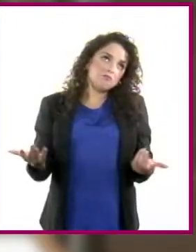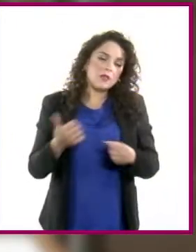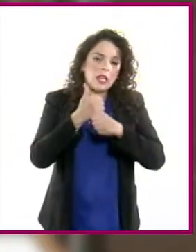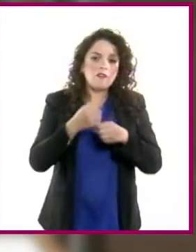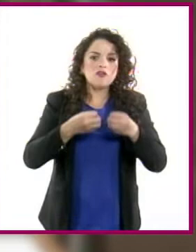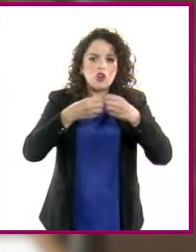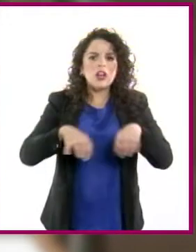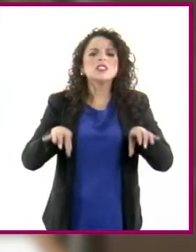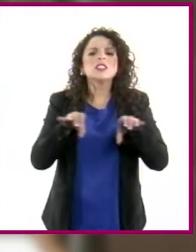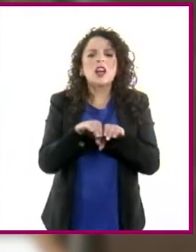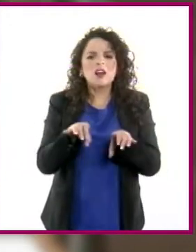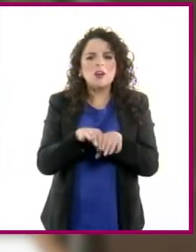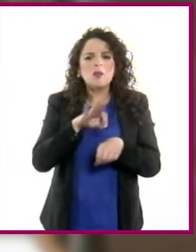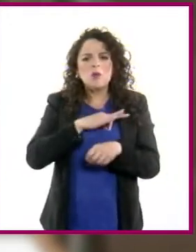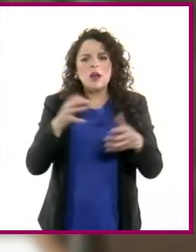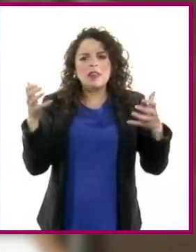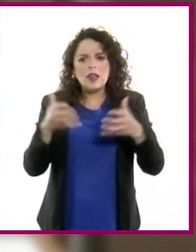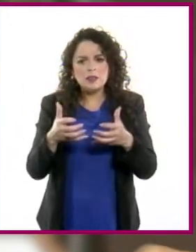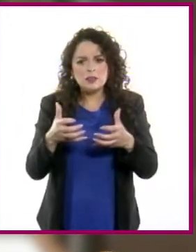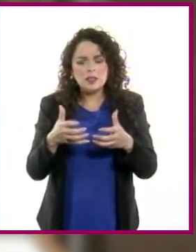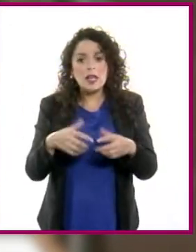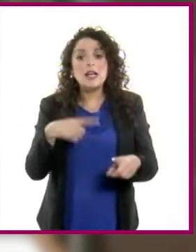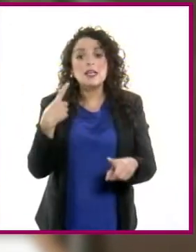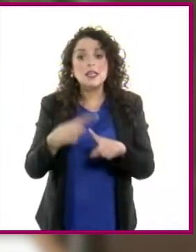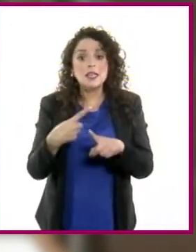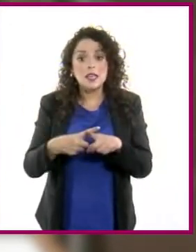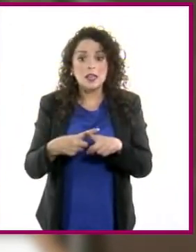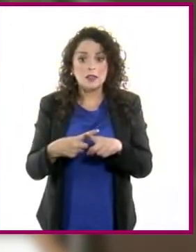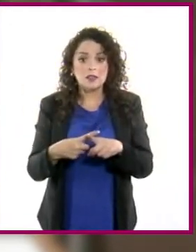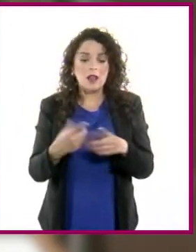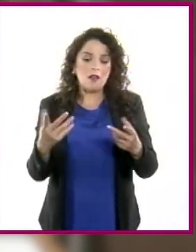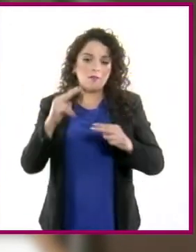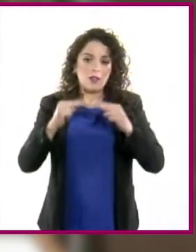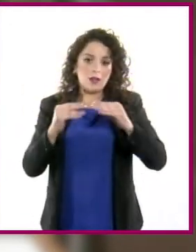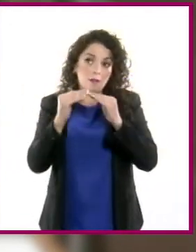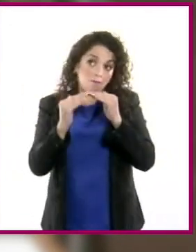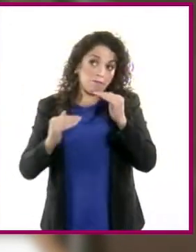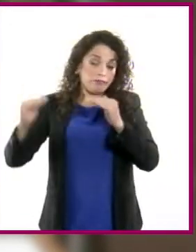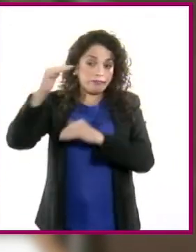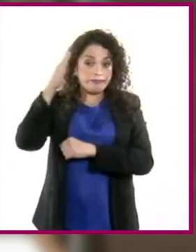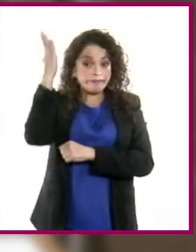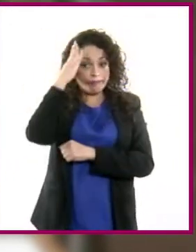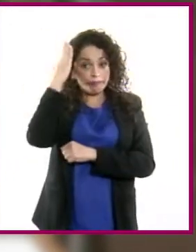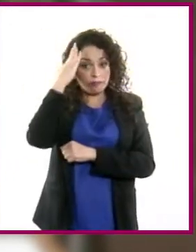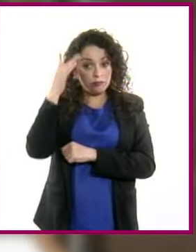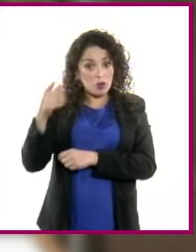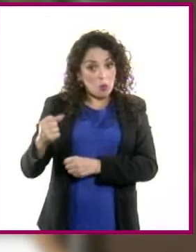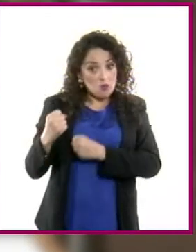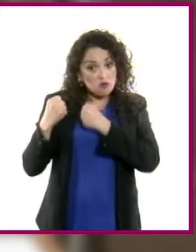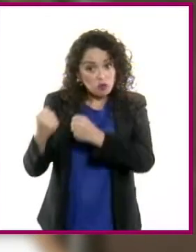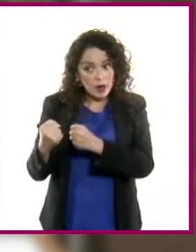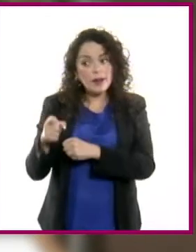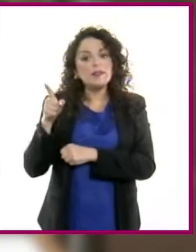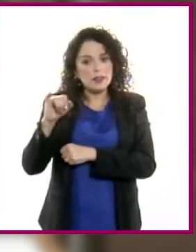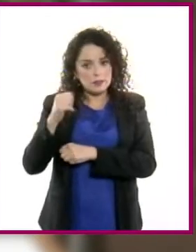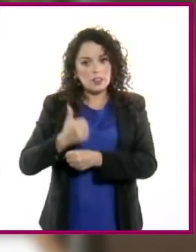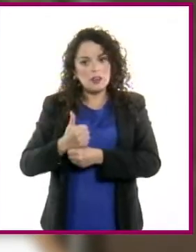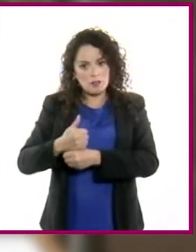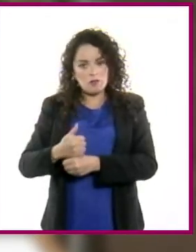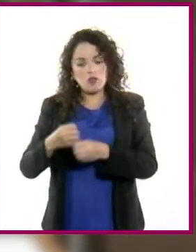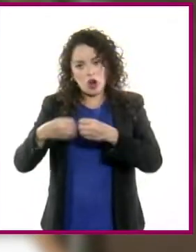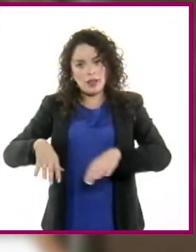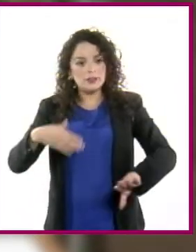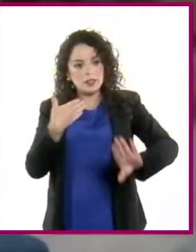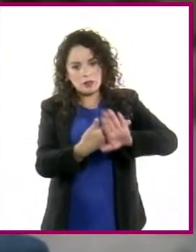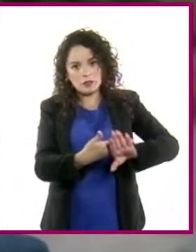puede ejercerse de parte de alguien que tiene una posición más alta en la jerarquía, hacia quien tiene una